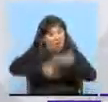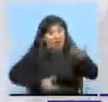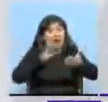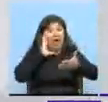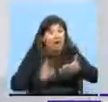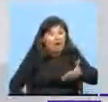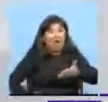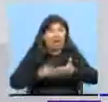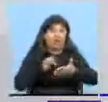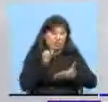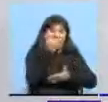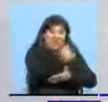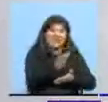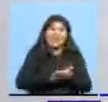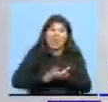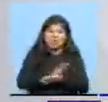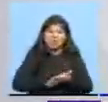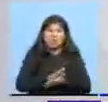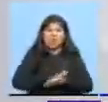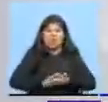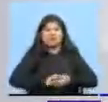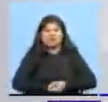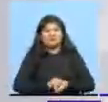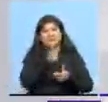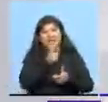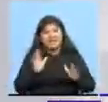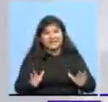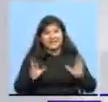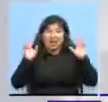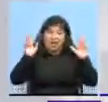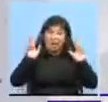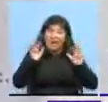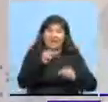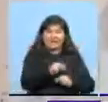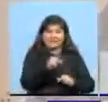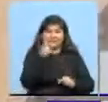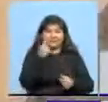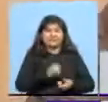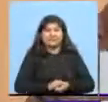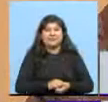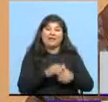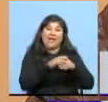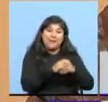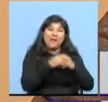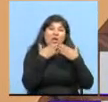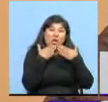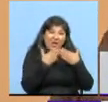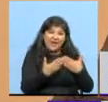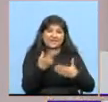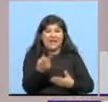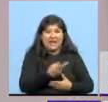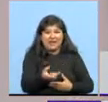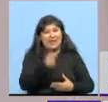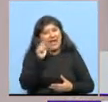ser? Bueno, ojalá que así sea. Muchas gracias, querido amigo papá. Sí, a vos